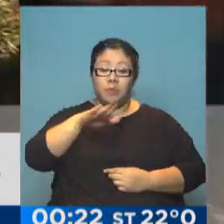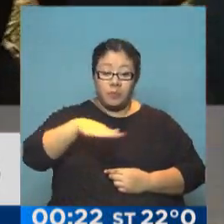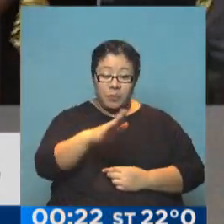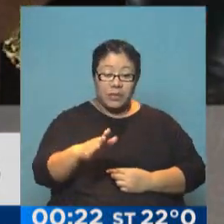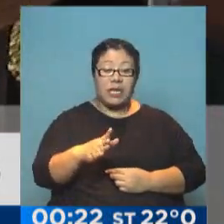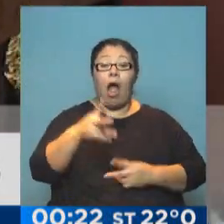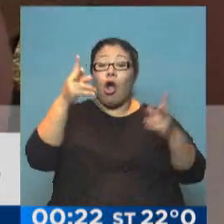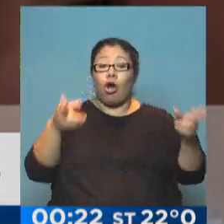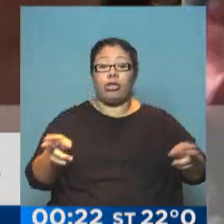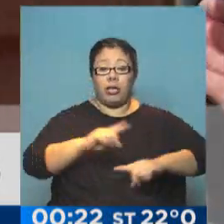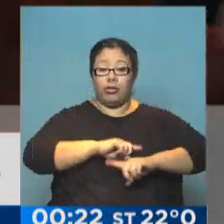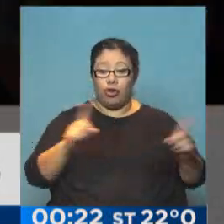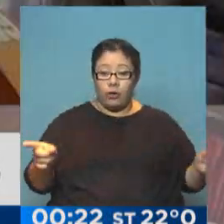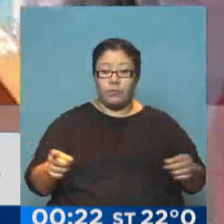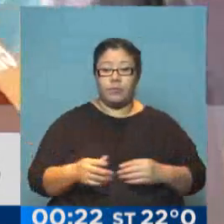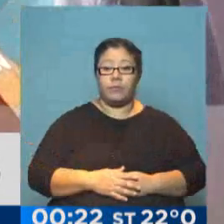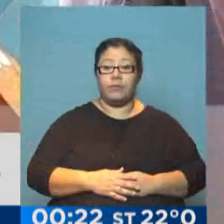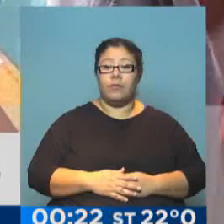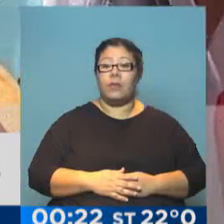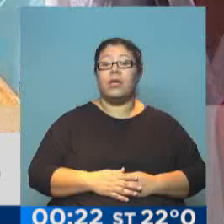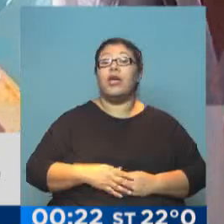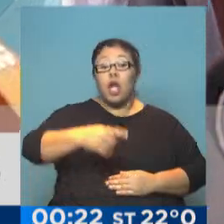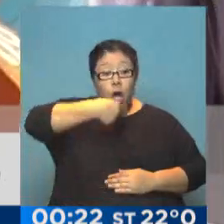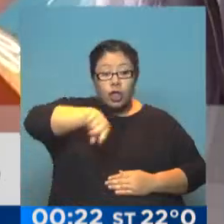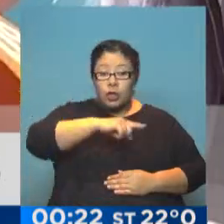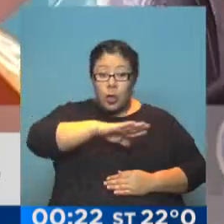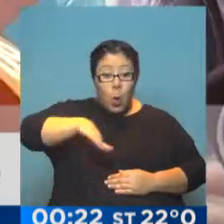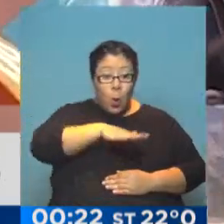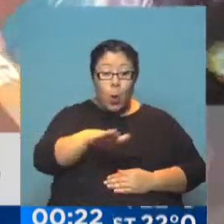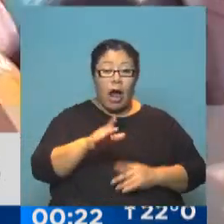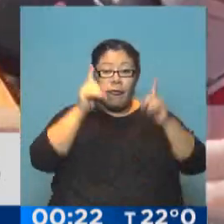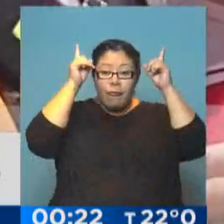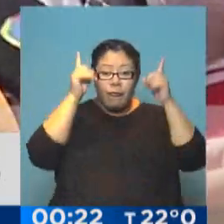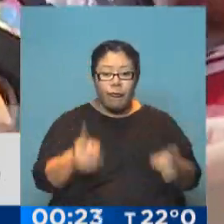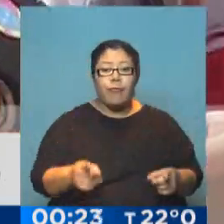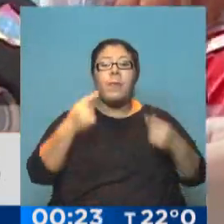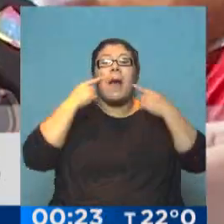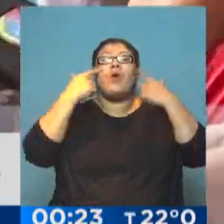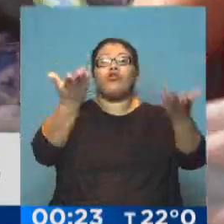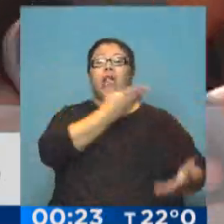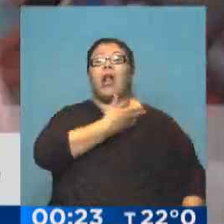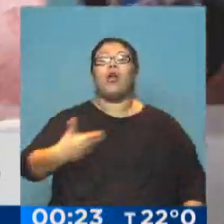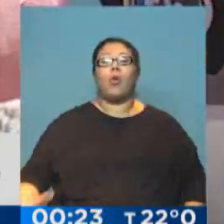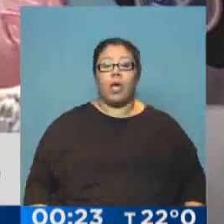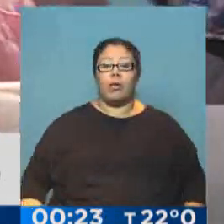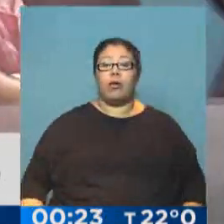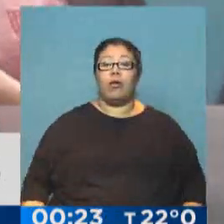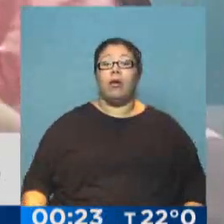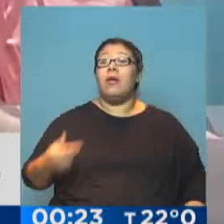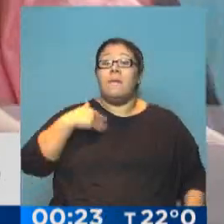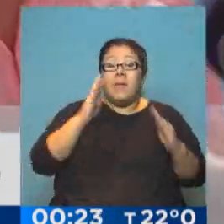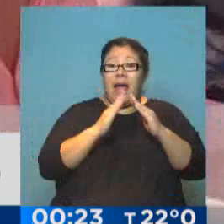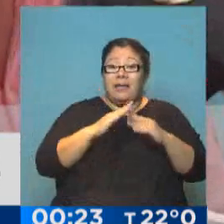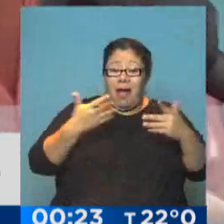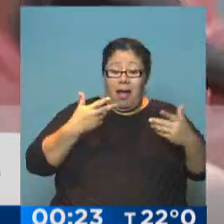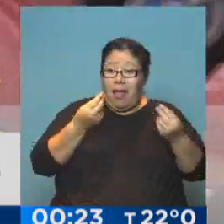quedar acá, así comamos lo que haiga, pero no vamos a quedar acá. Para demostrar al gobierno lo que somos. Un plato más de comida, porque en nuestra casa no tenemos nada.